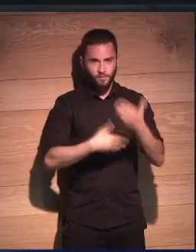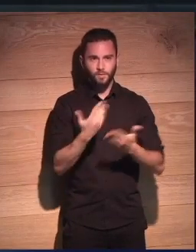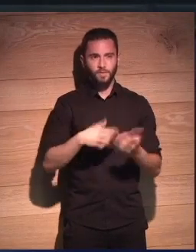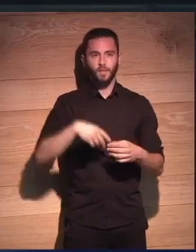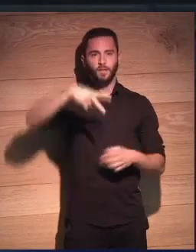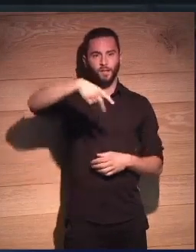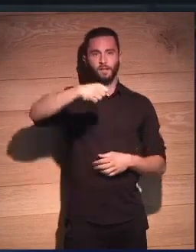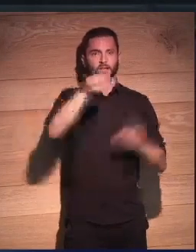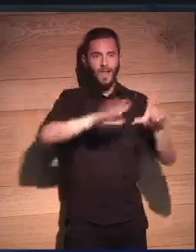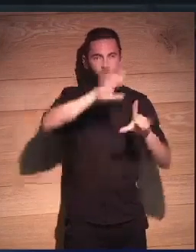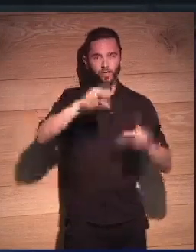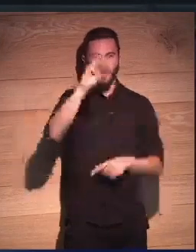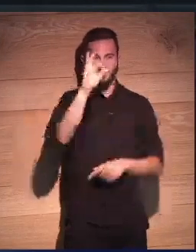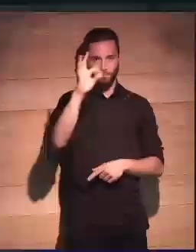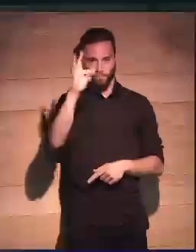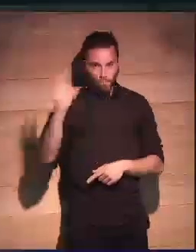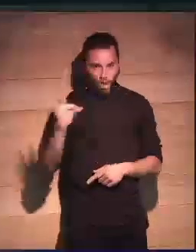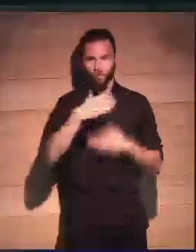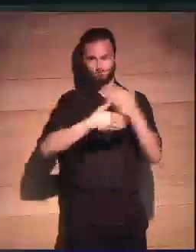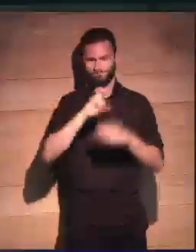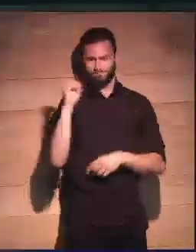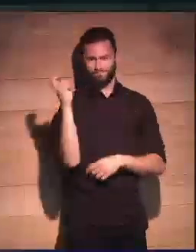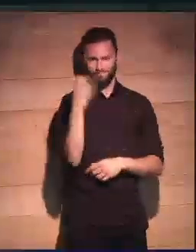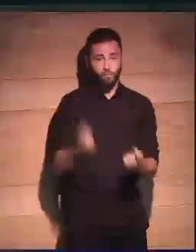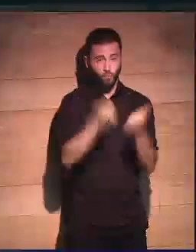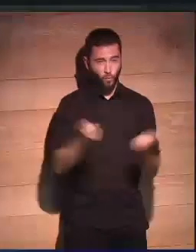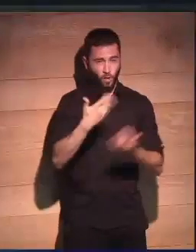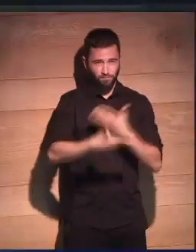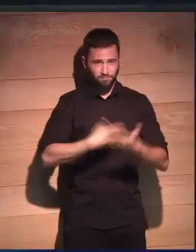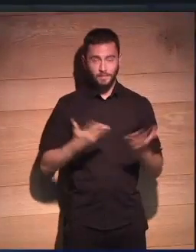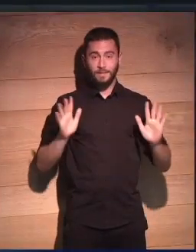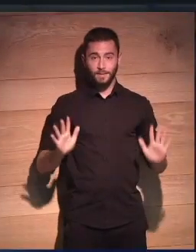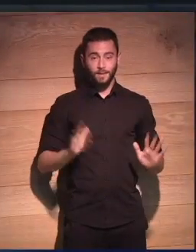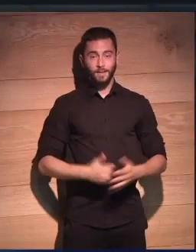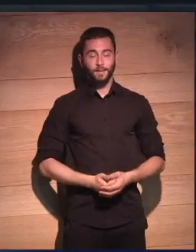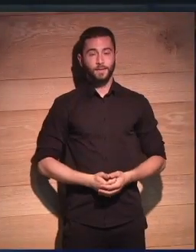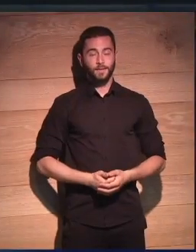National Post, Miami Herald. Y entre toda esta